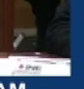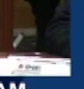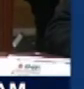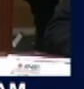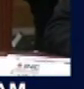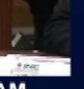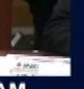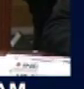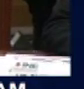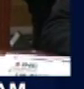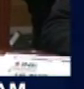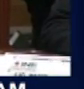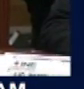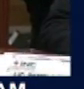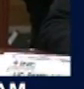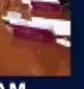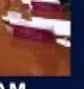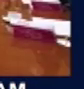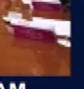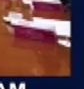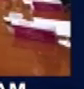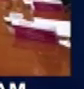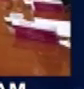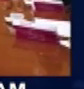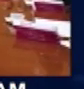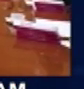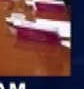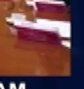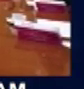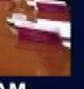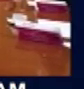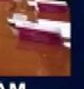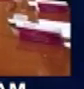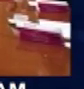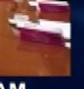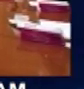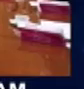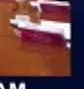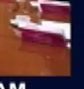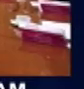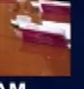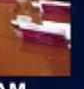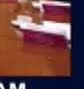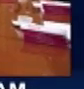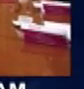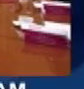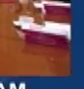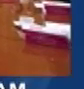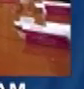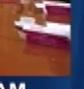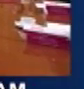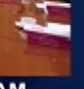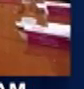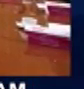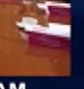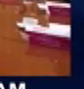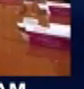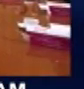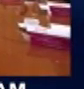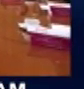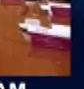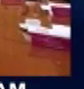el único país en el mundo que ha organizado elecciones en medio de la pandemia. Datos de IDEA Internacional revelan que cerca de 14